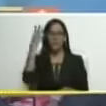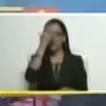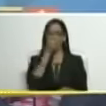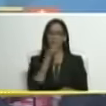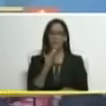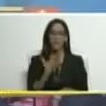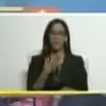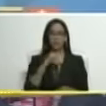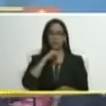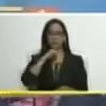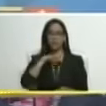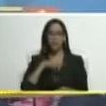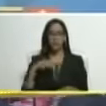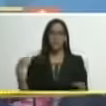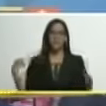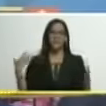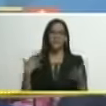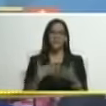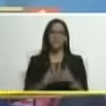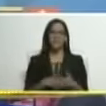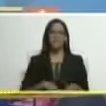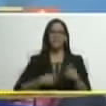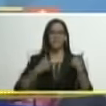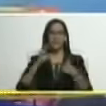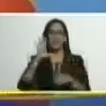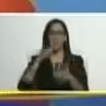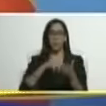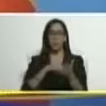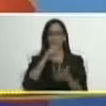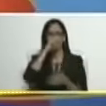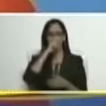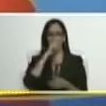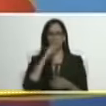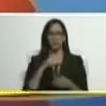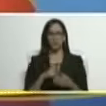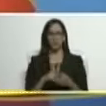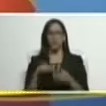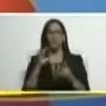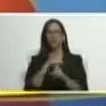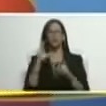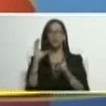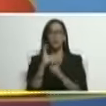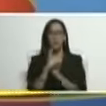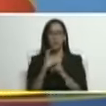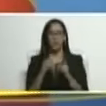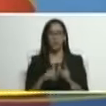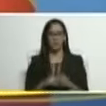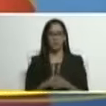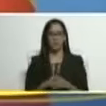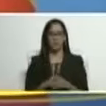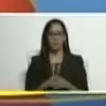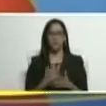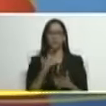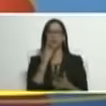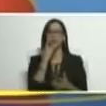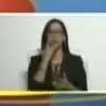su historia milenaria de más de 5.000 años, su cultura, su